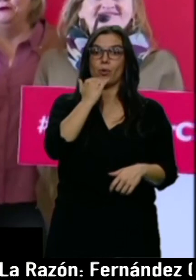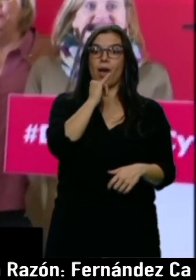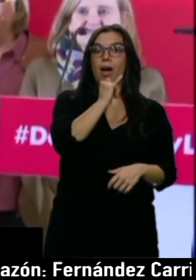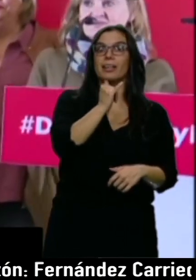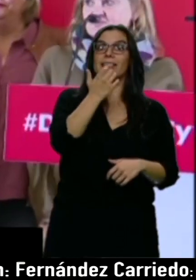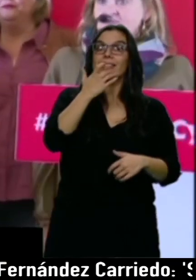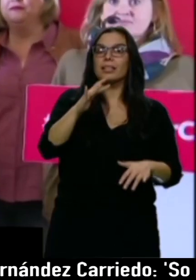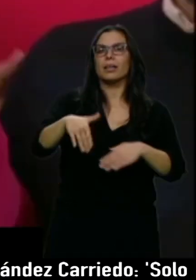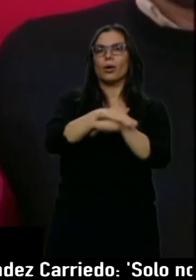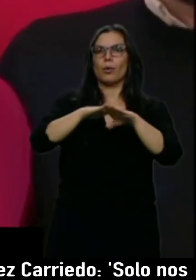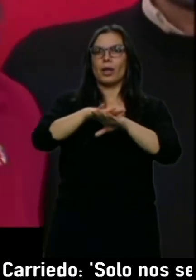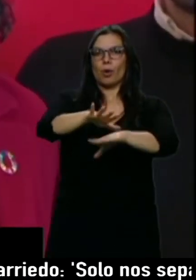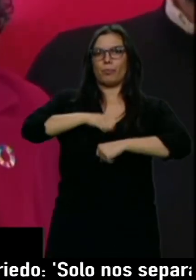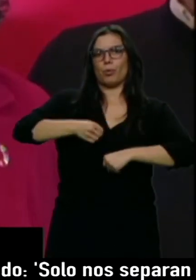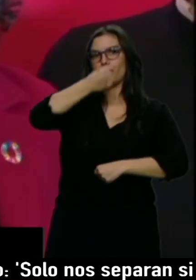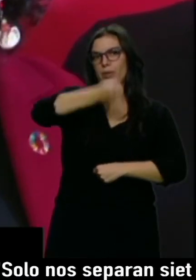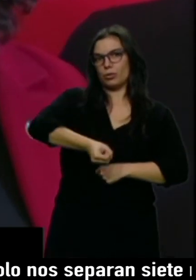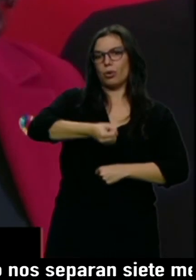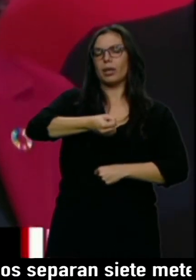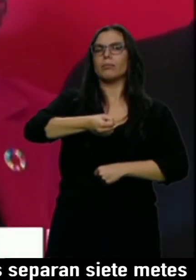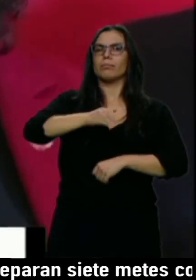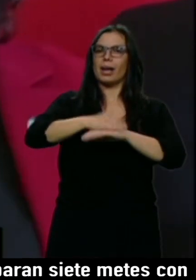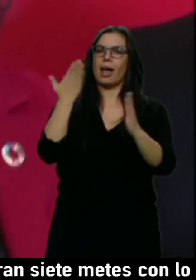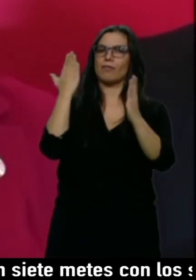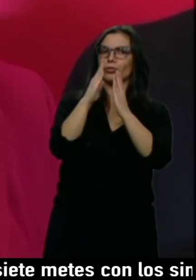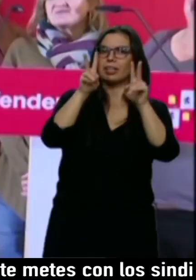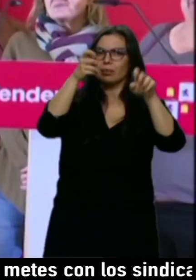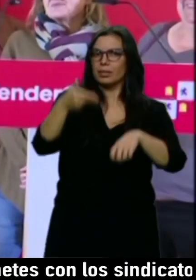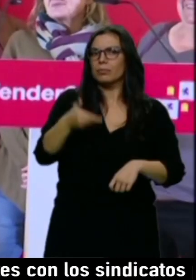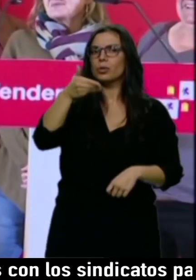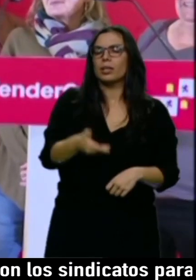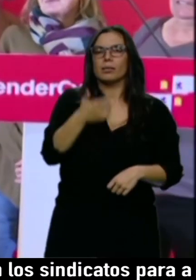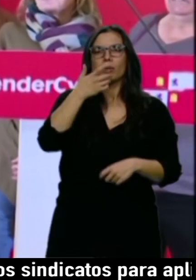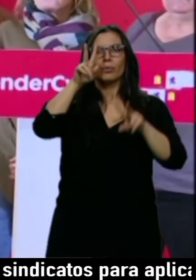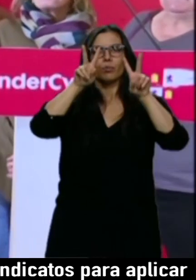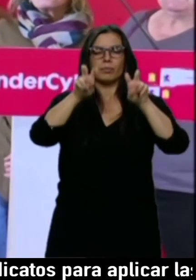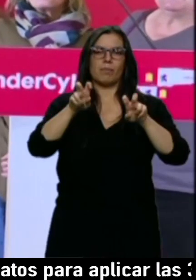que afronte cuestiones tan importantes como la lucha contra la despoblación.